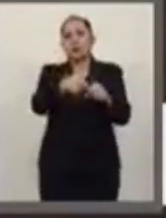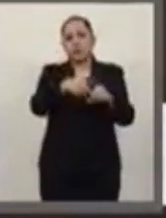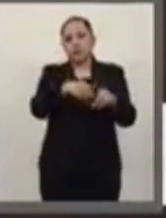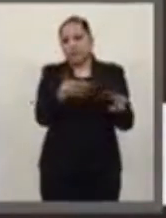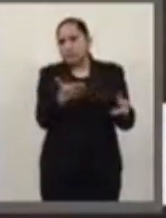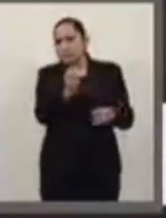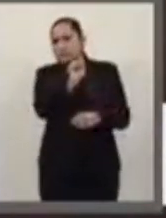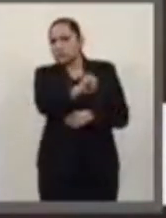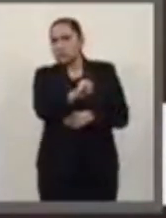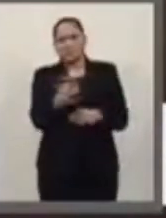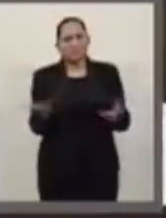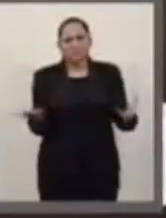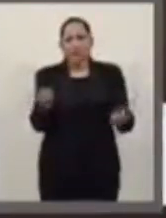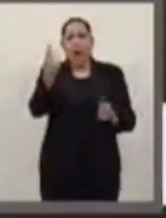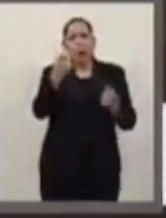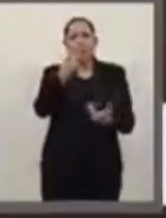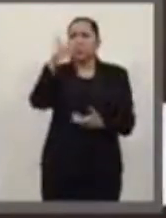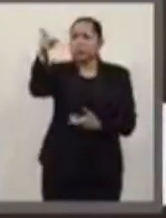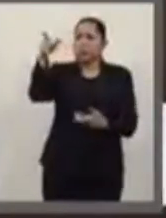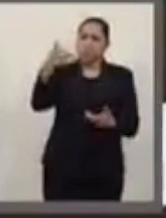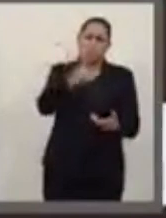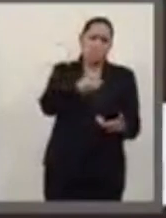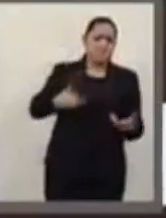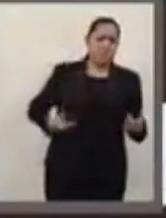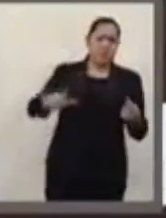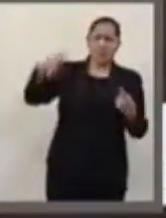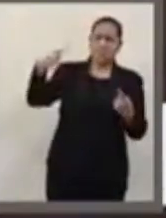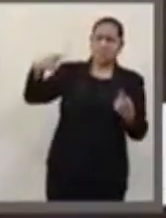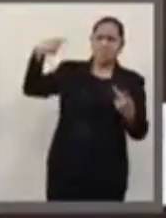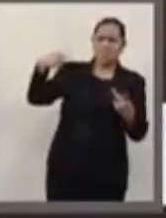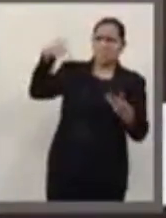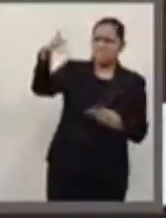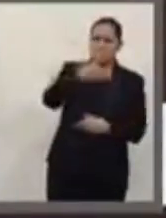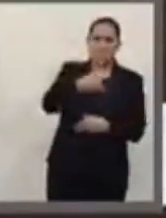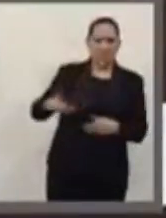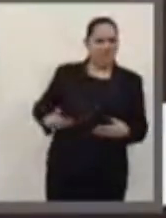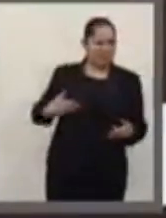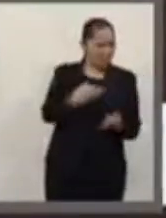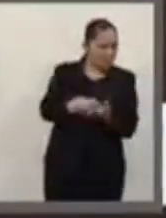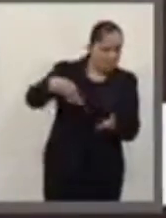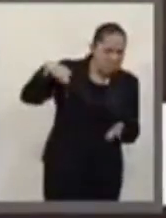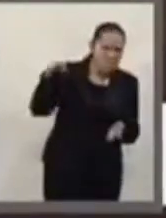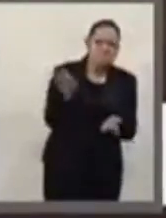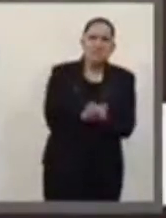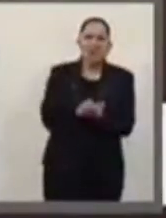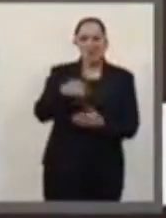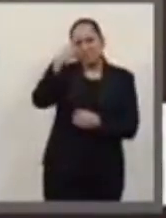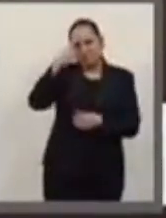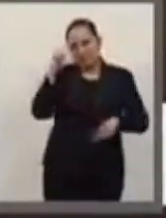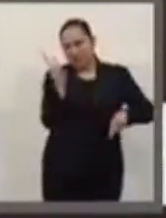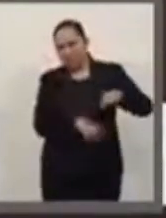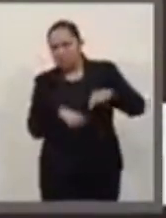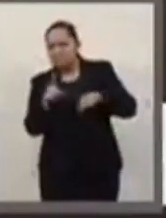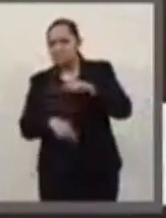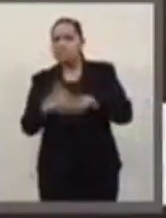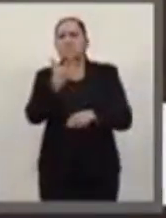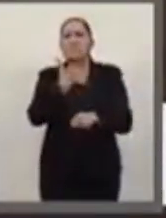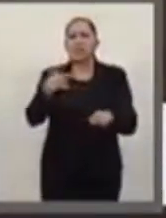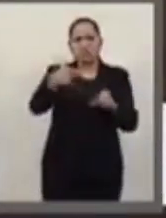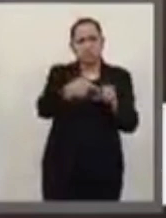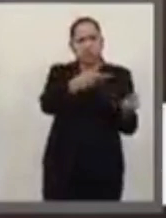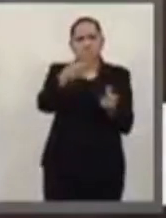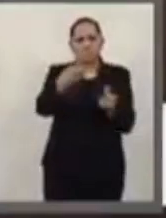más valiente de la historia. Quiero decirles que esta decisión que ha tomado el presidente merece todo